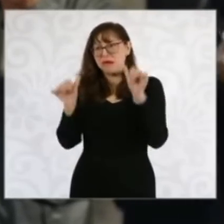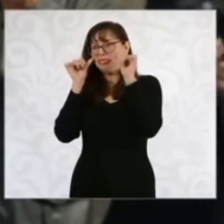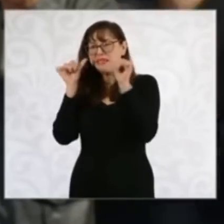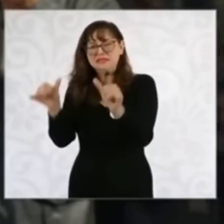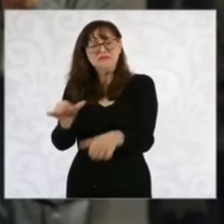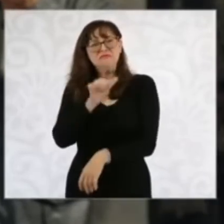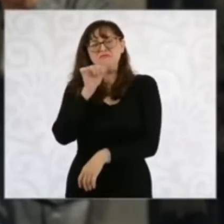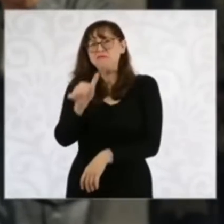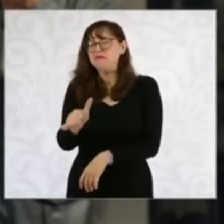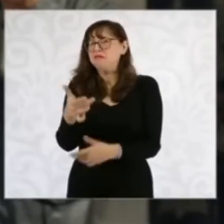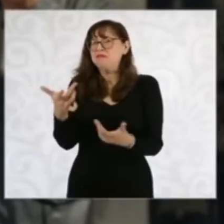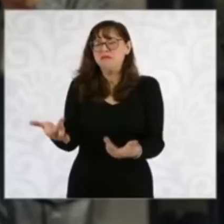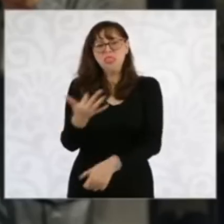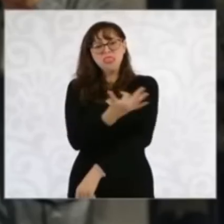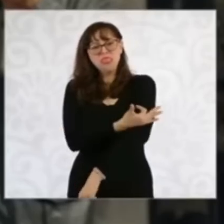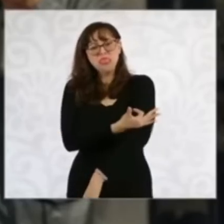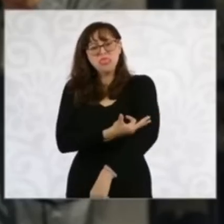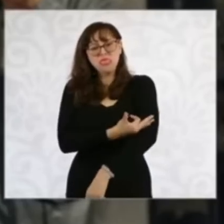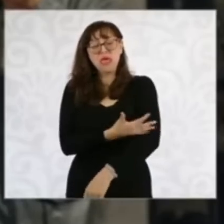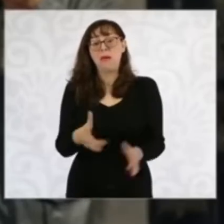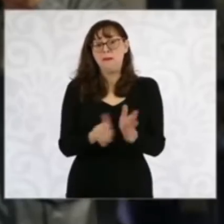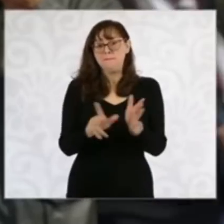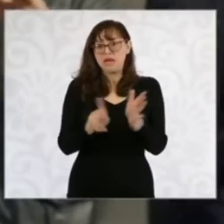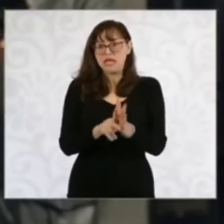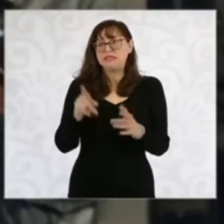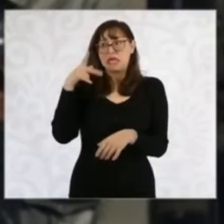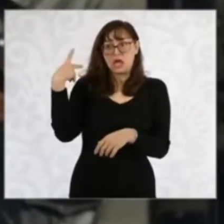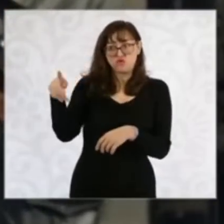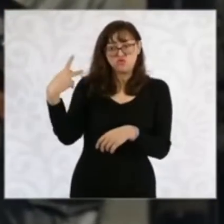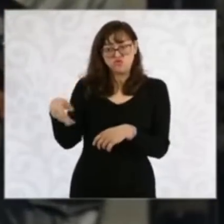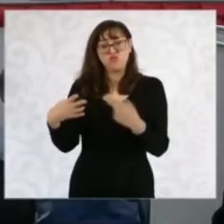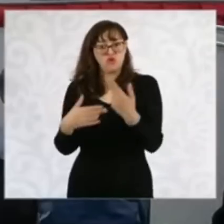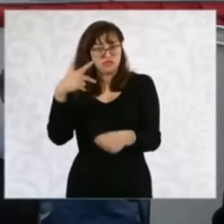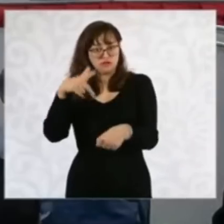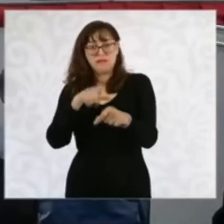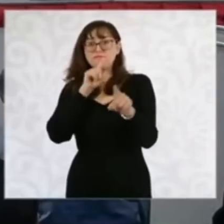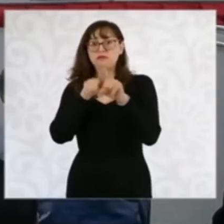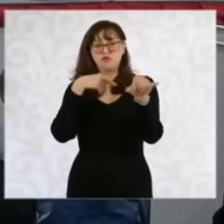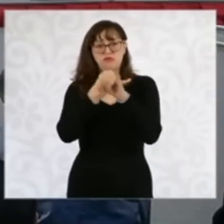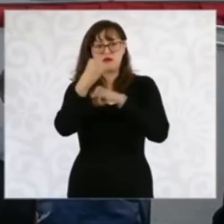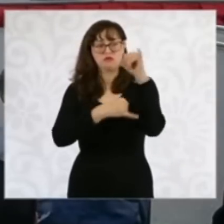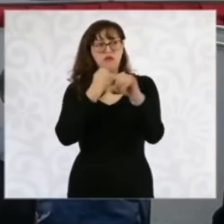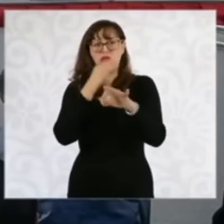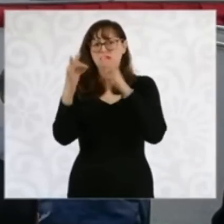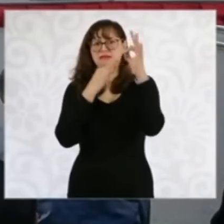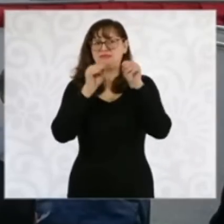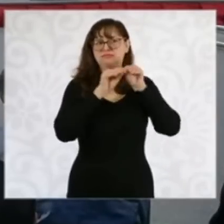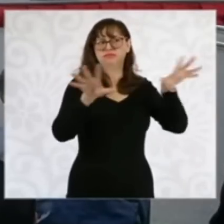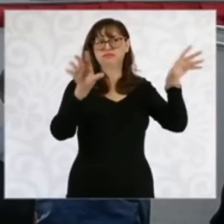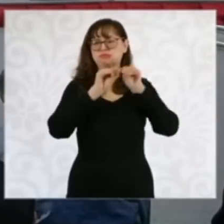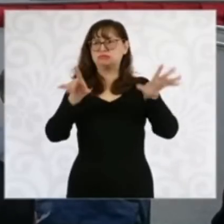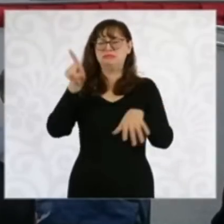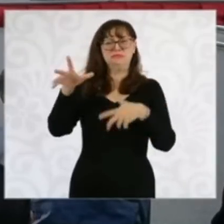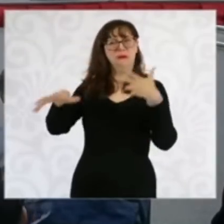que se requería. Hoy la prensa internacional y nacional traen sus primeras planas y las redes también, los compañeros han destacado la tragedia de una